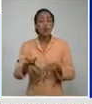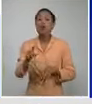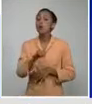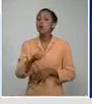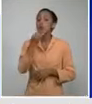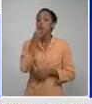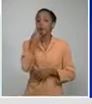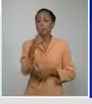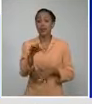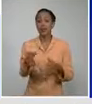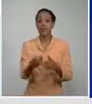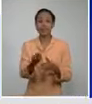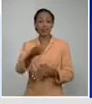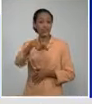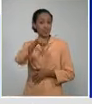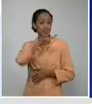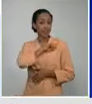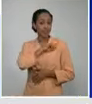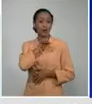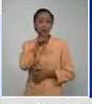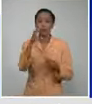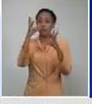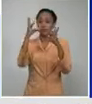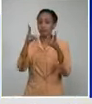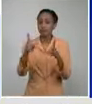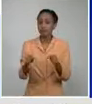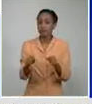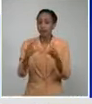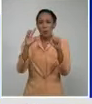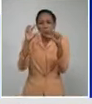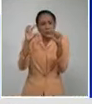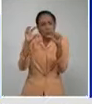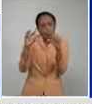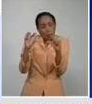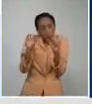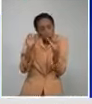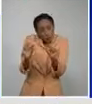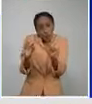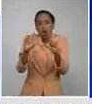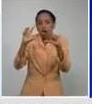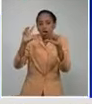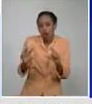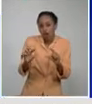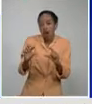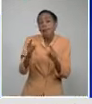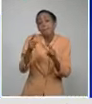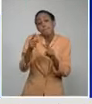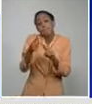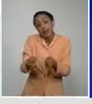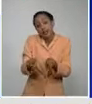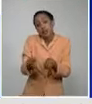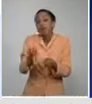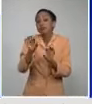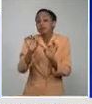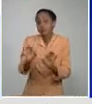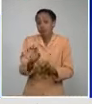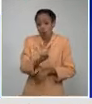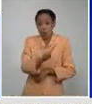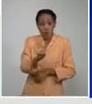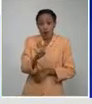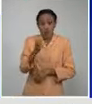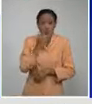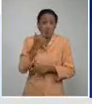que en el día de ayer una cifra discretamente inferior, pero entre las 4 más altas que